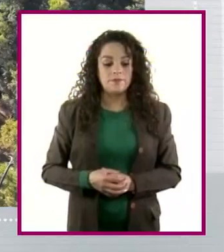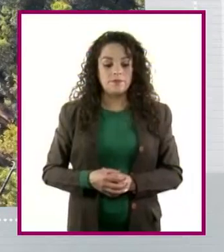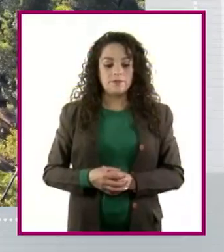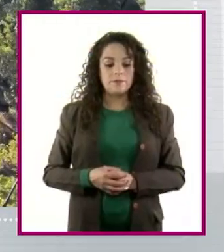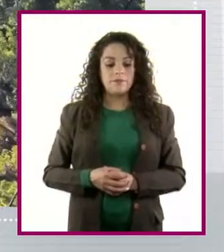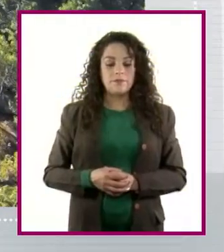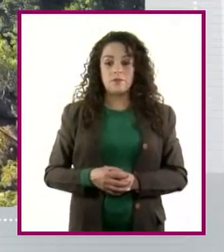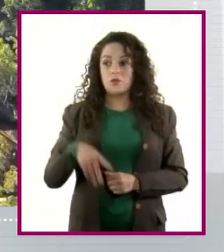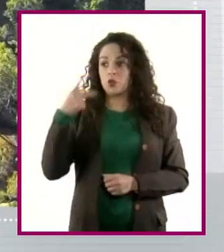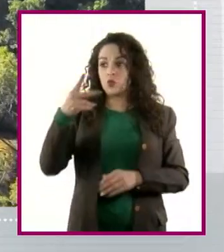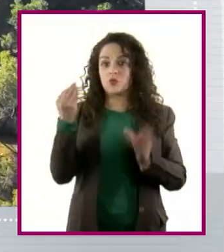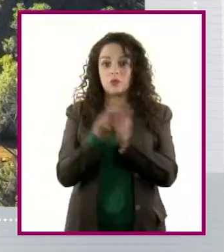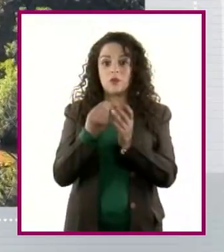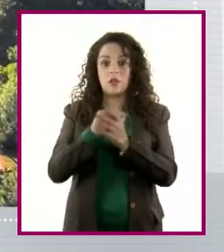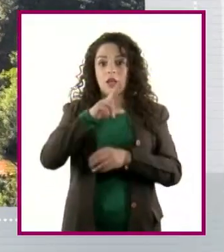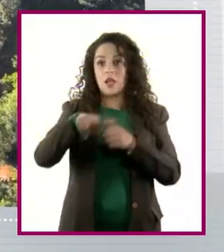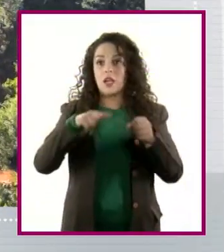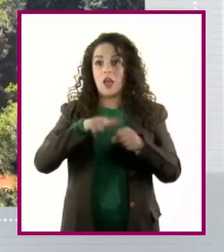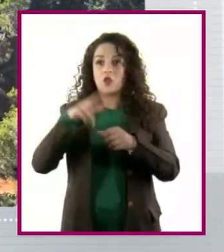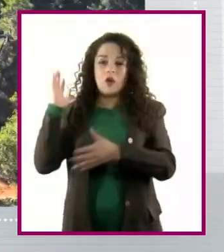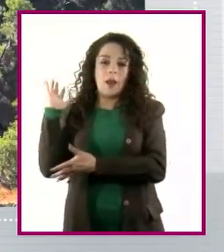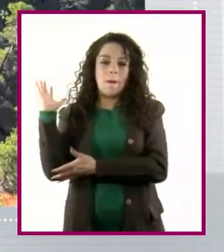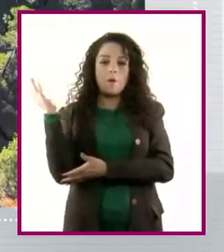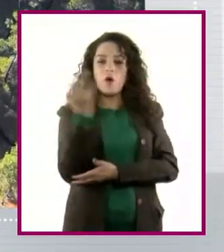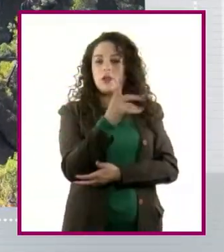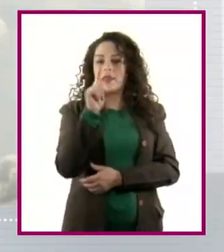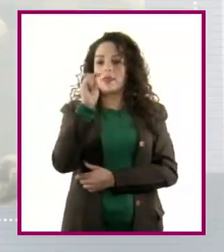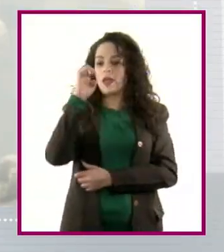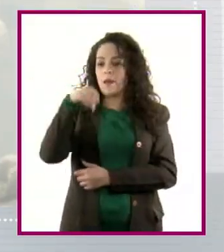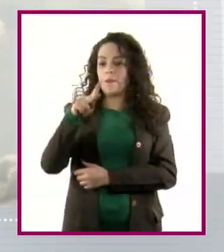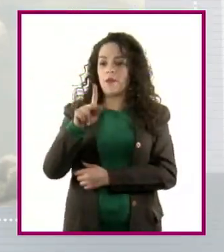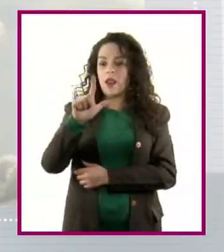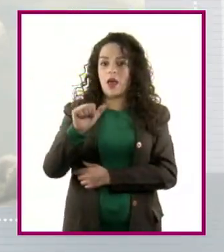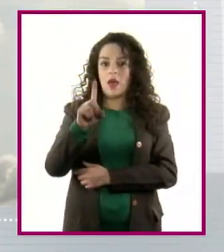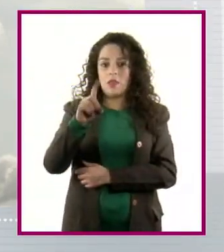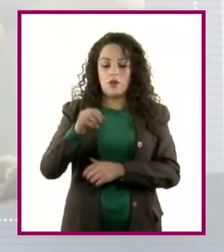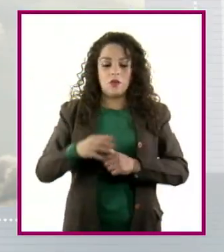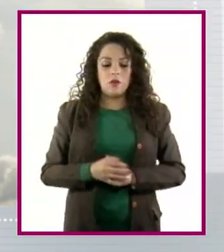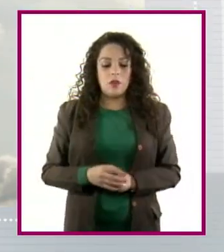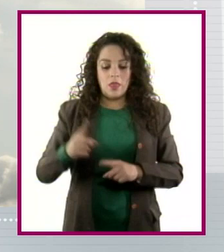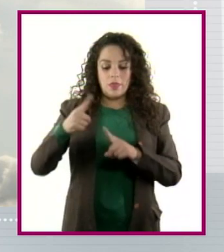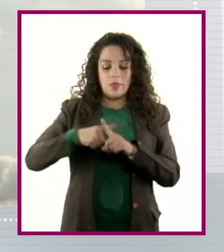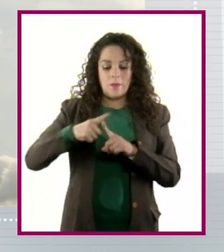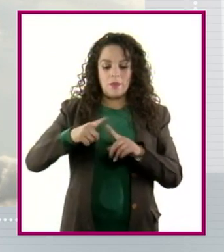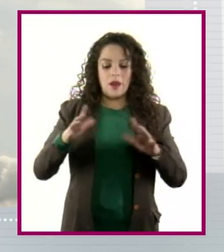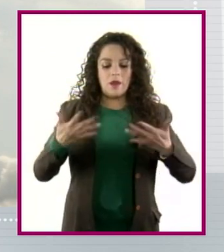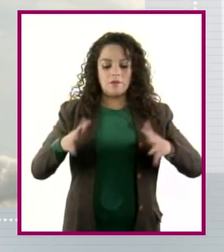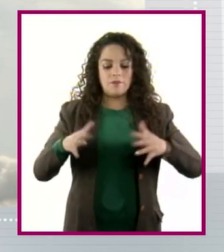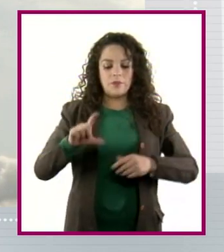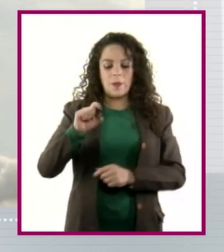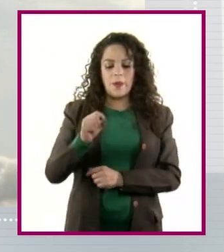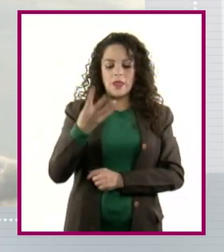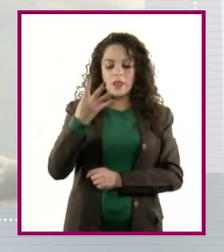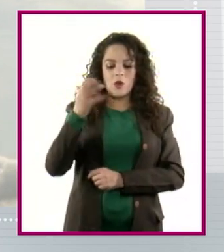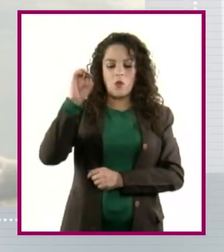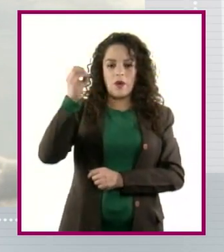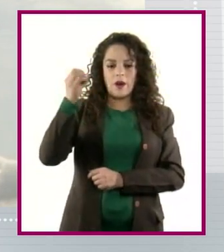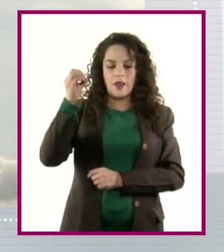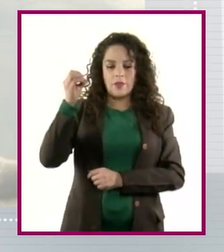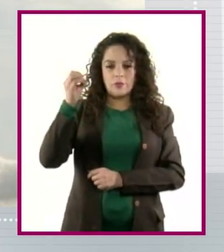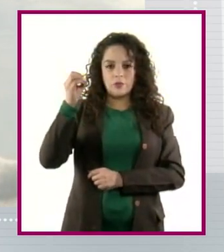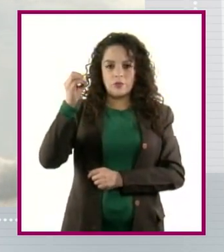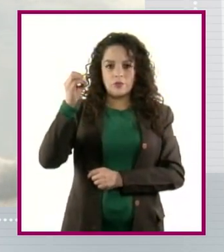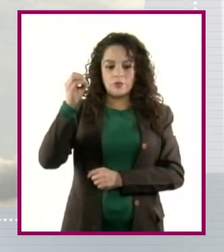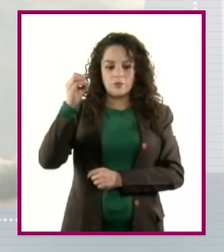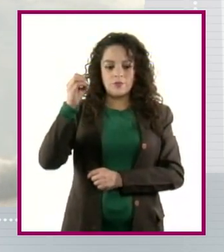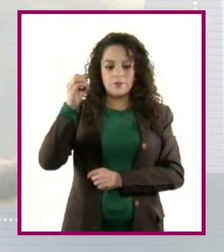en Malinalco en general es de bosque templado. La temperatura es aproximadamente de 24 grados centígrados